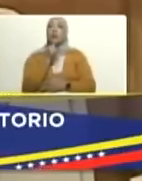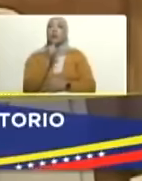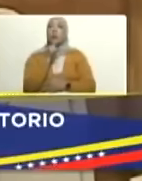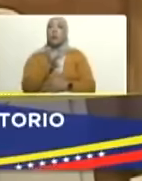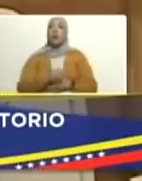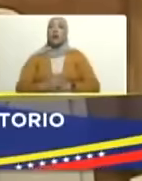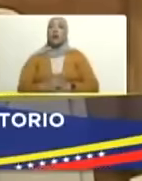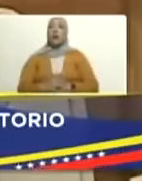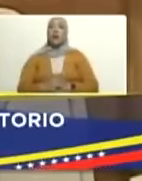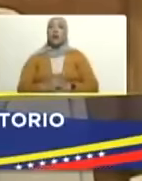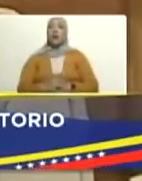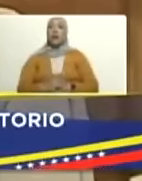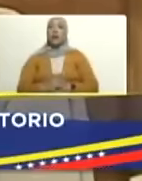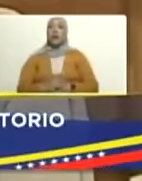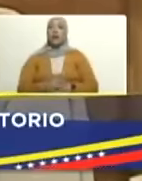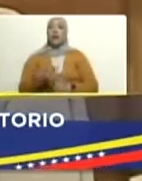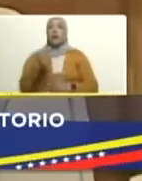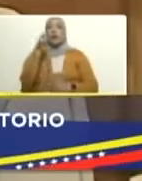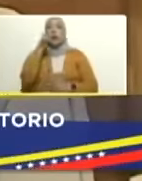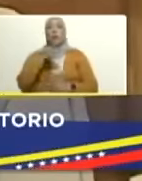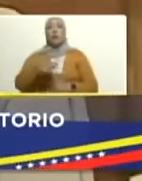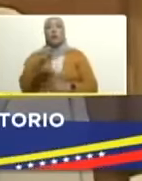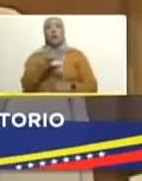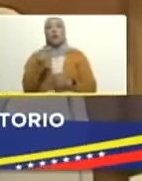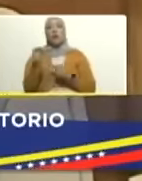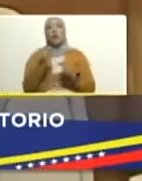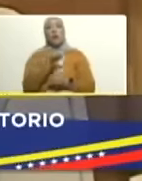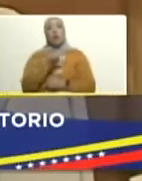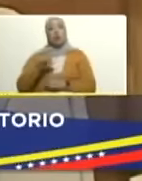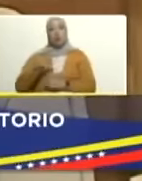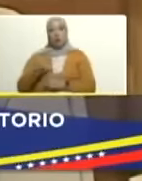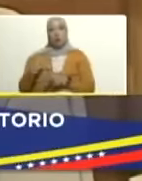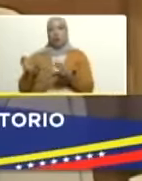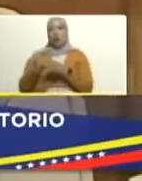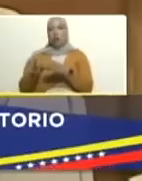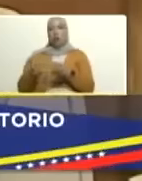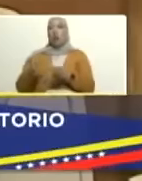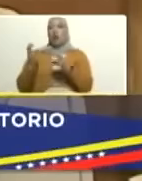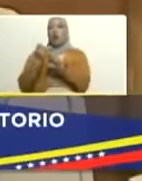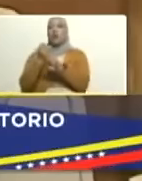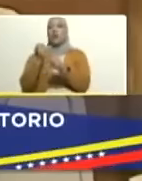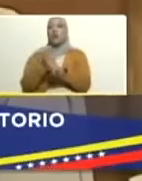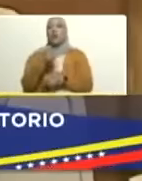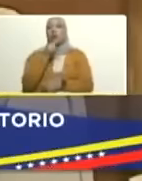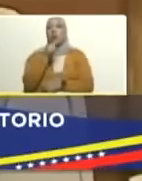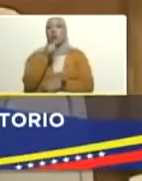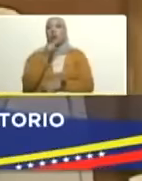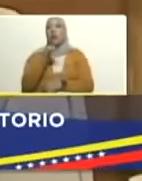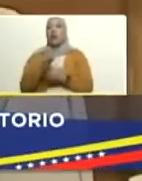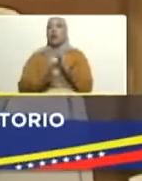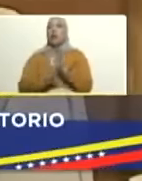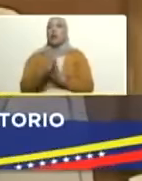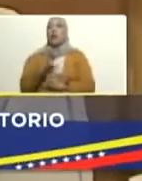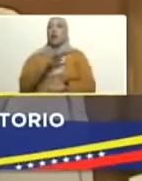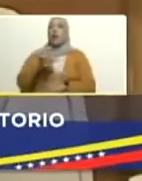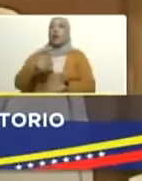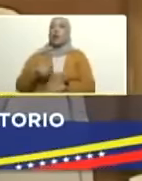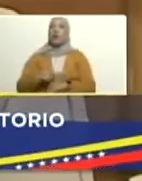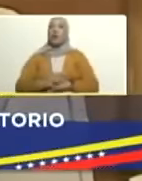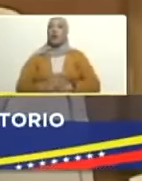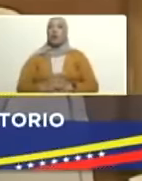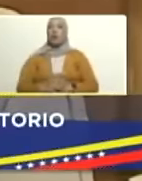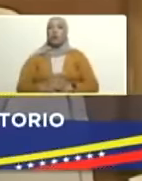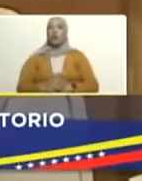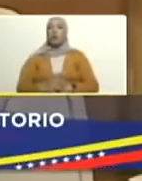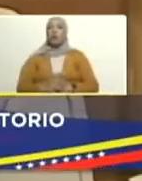En esas arduas discusiones que hemos venido sosteniendo de manera privada, en otras oportunidades de manera secreta, aquí en Caracas y en otras partes